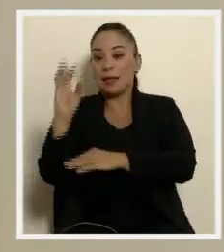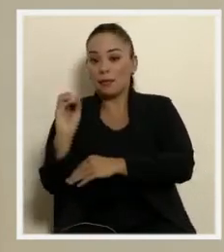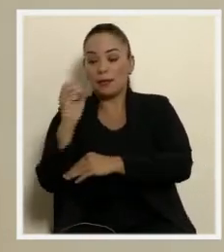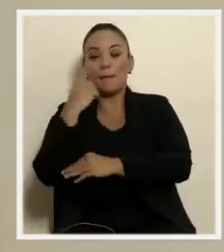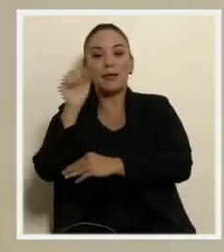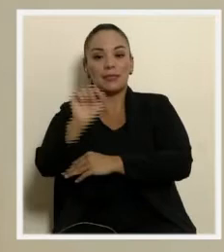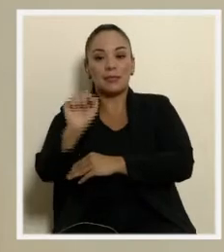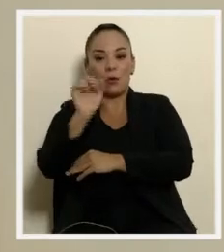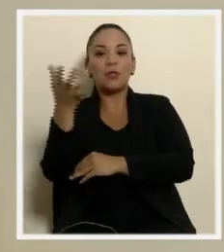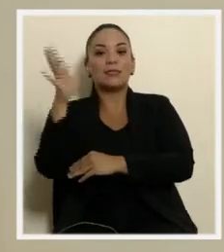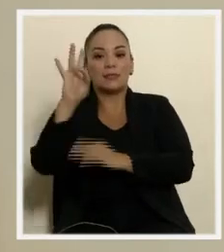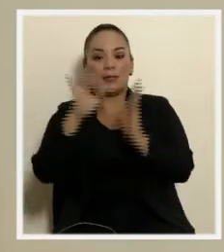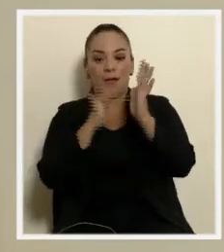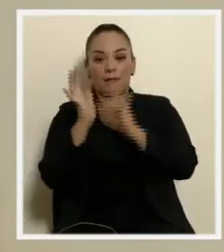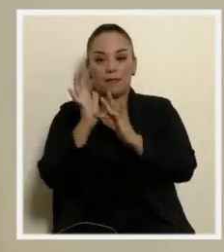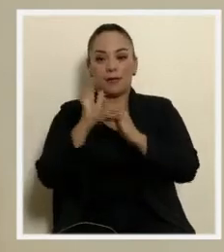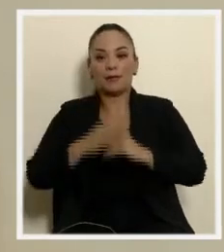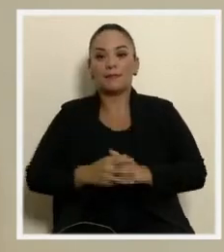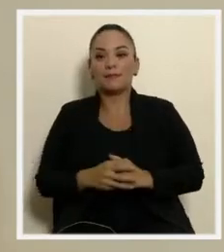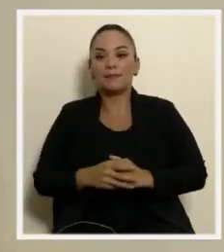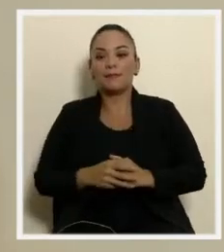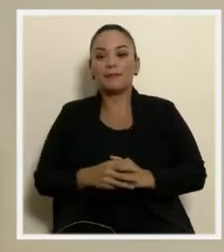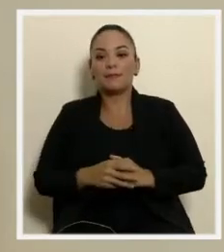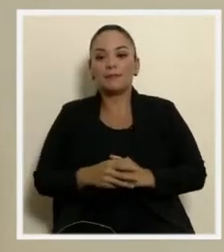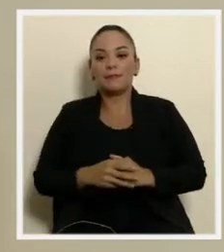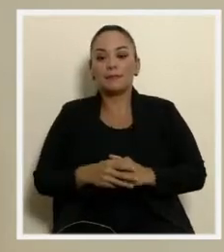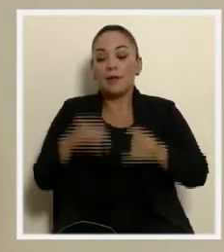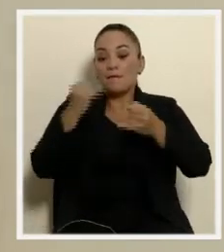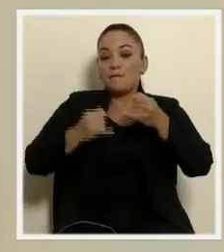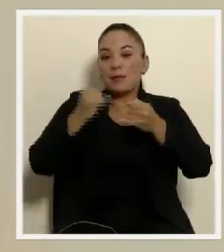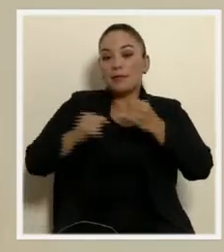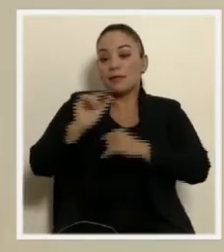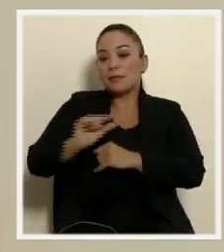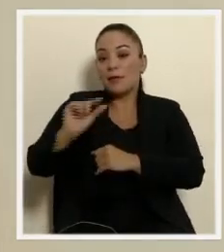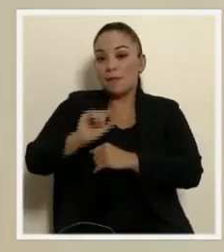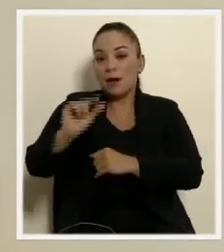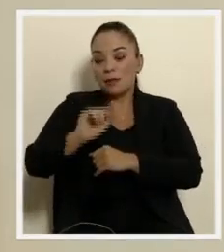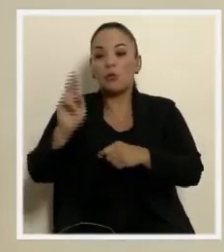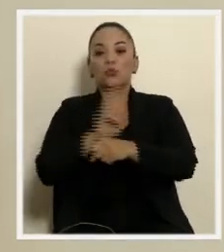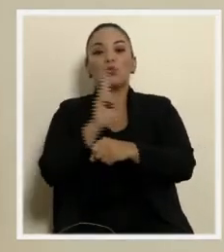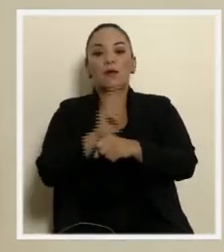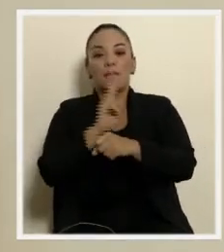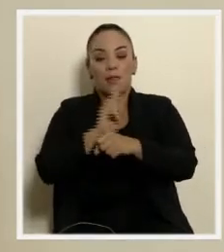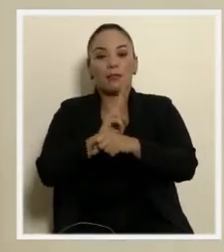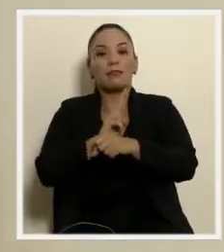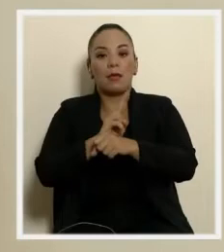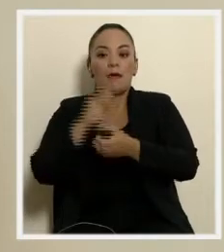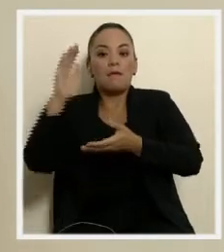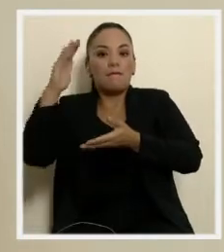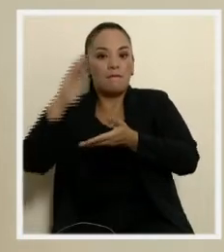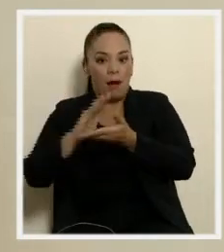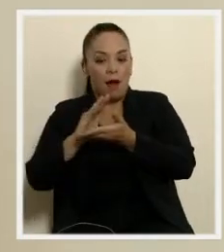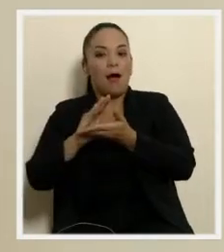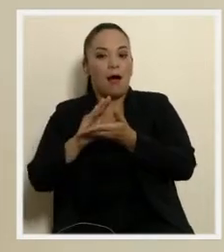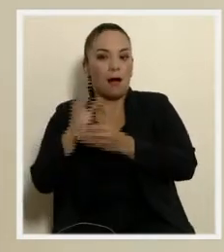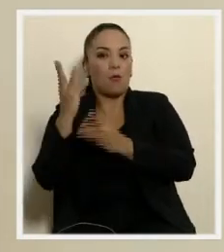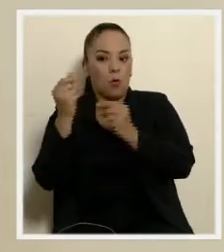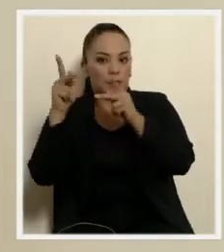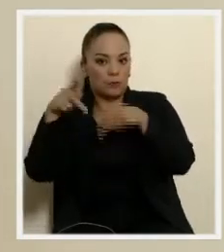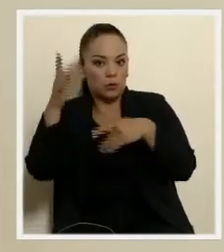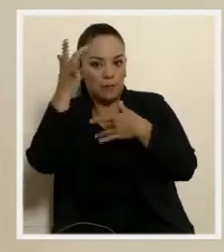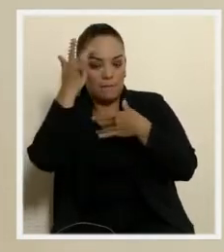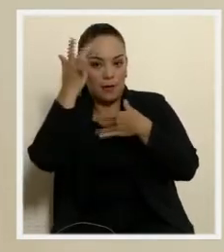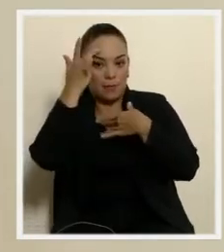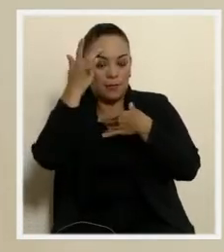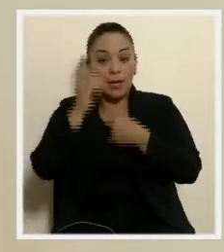el sábado 17 de abril. Los fines de semana usualmente baja la cantidad de notificaciones, de ahí que